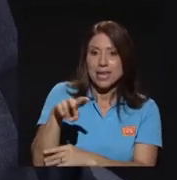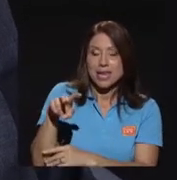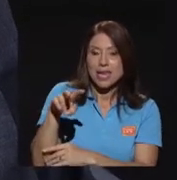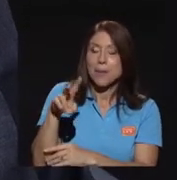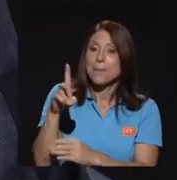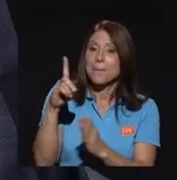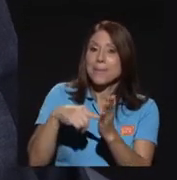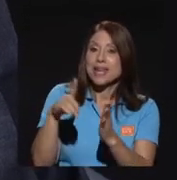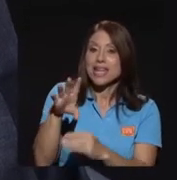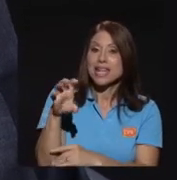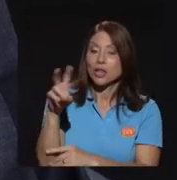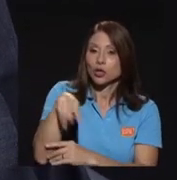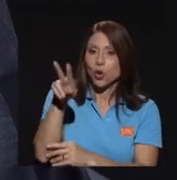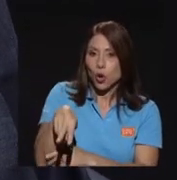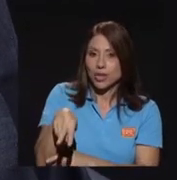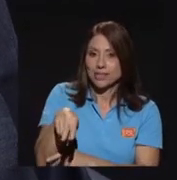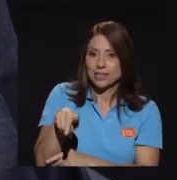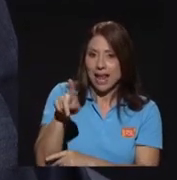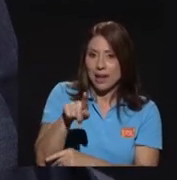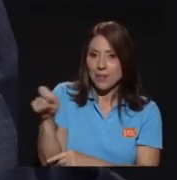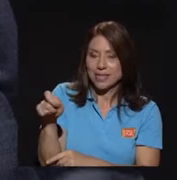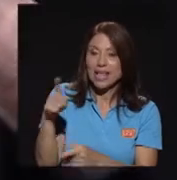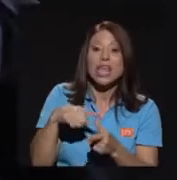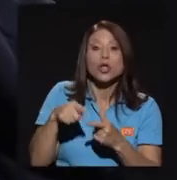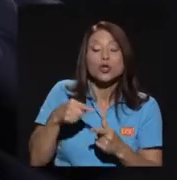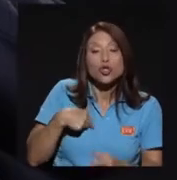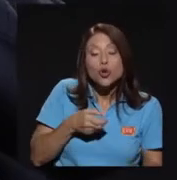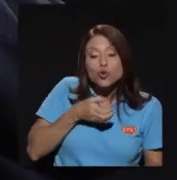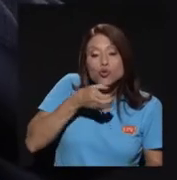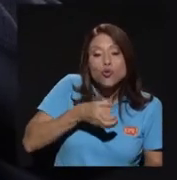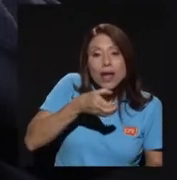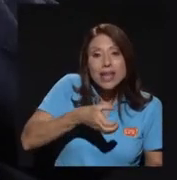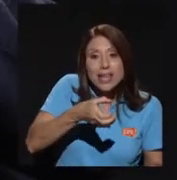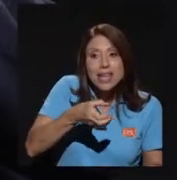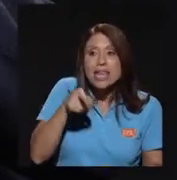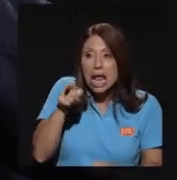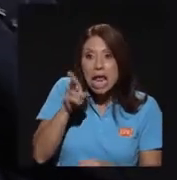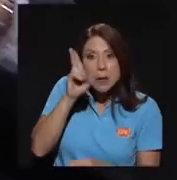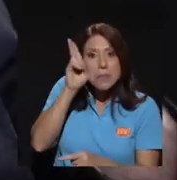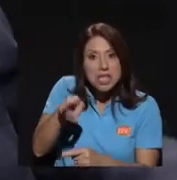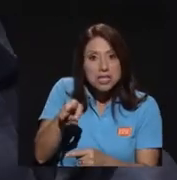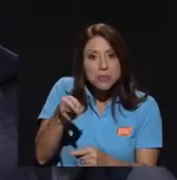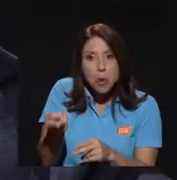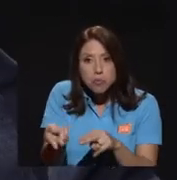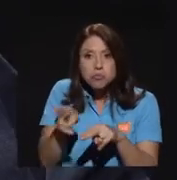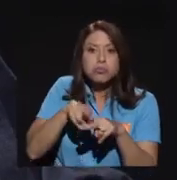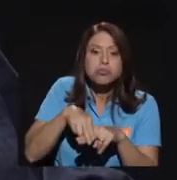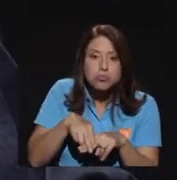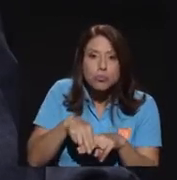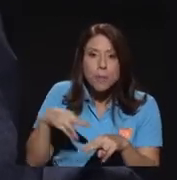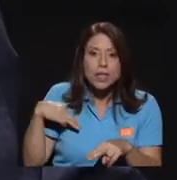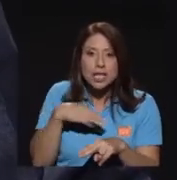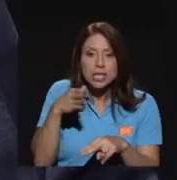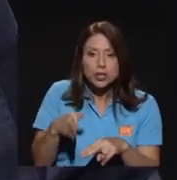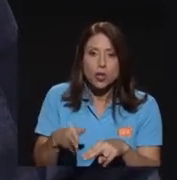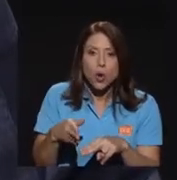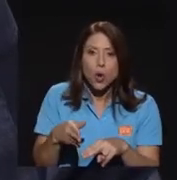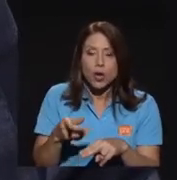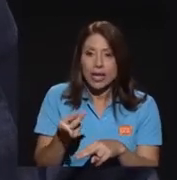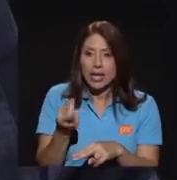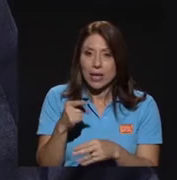entonces éste yo sugerí que que se repusieran en el mismo sueldo de un ministro que ganaba tres mil colones entonces sí